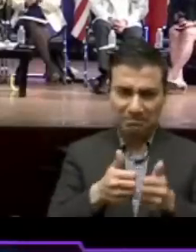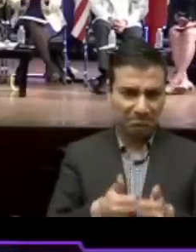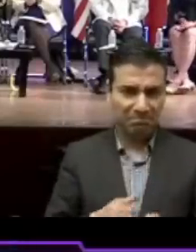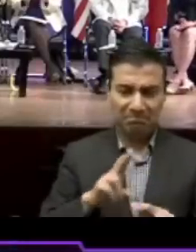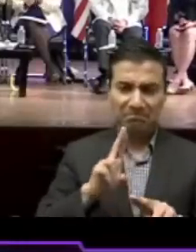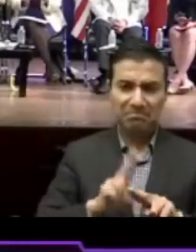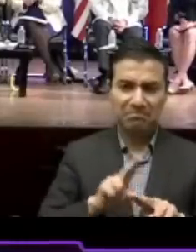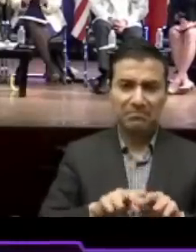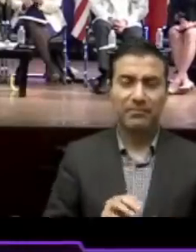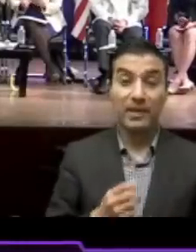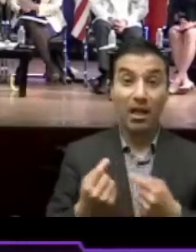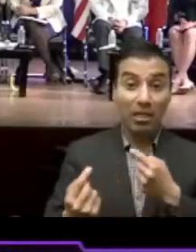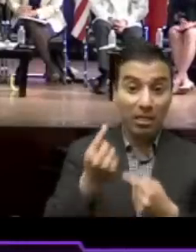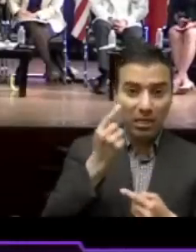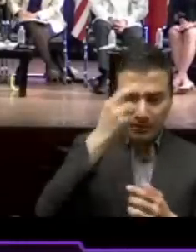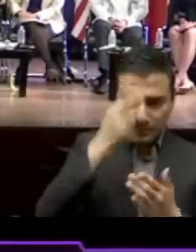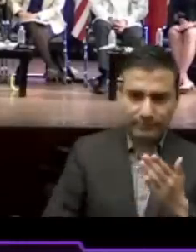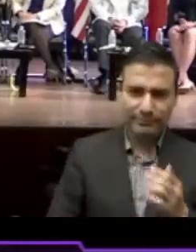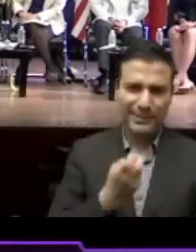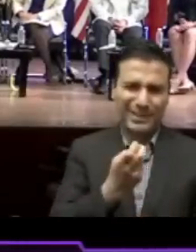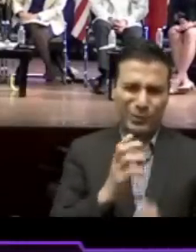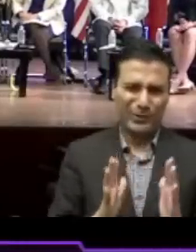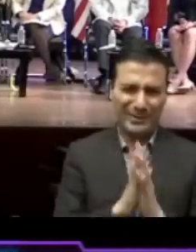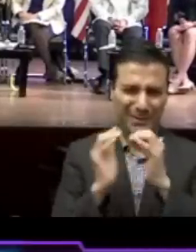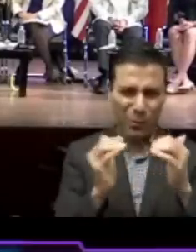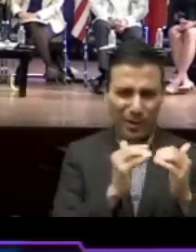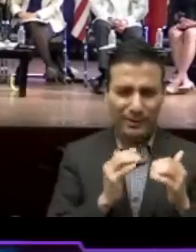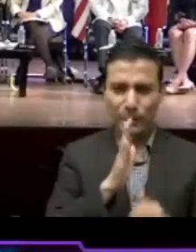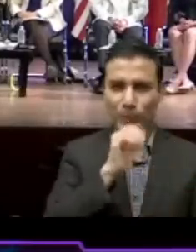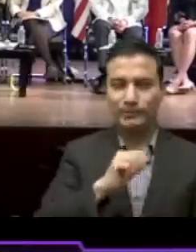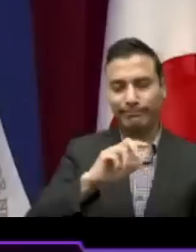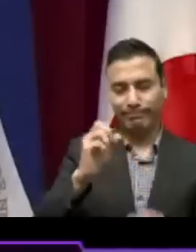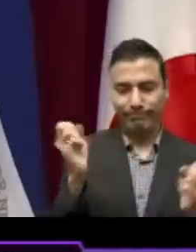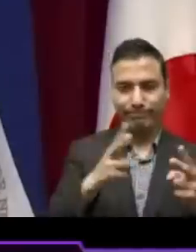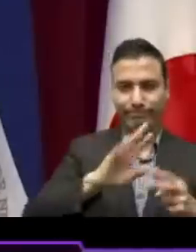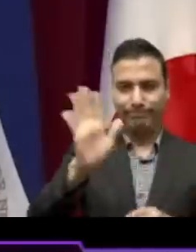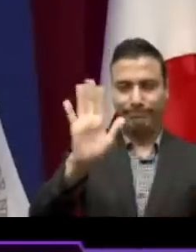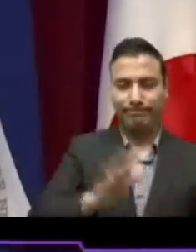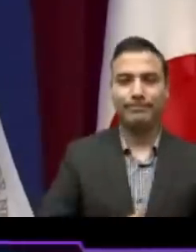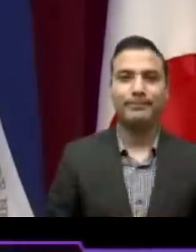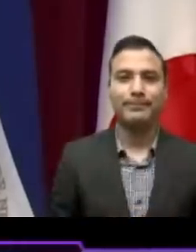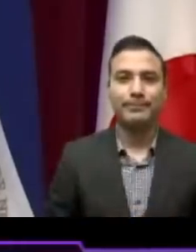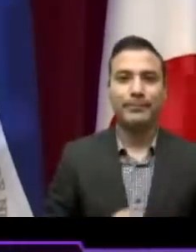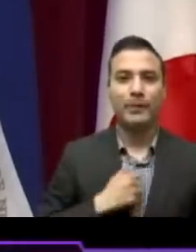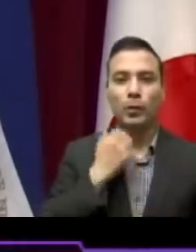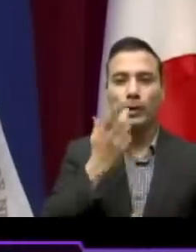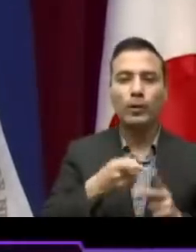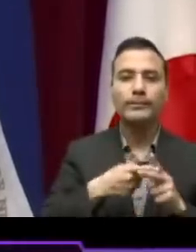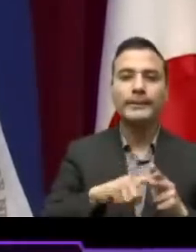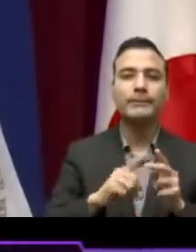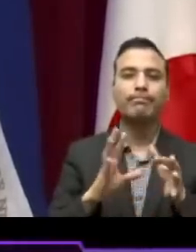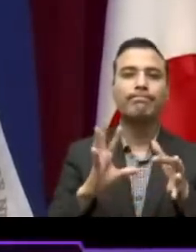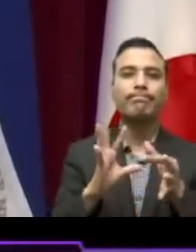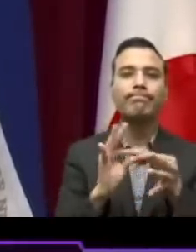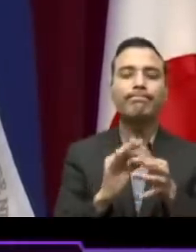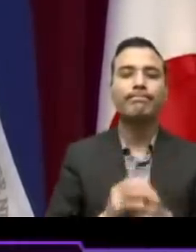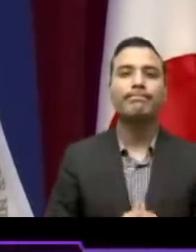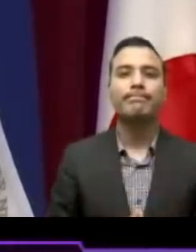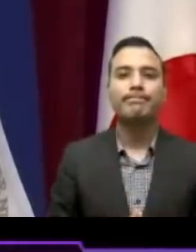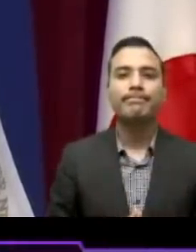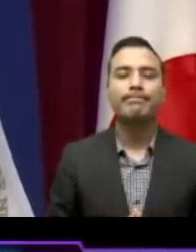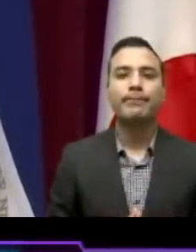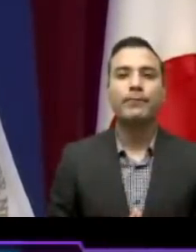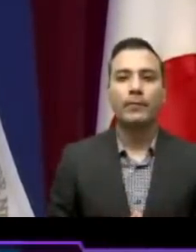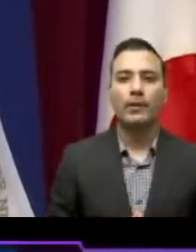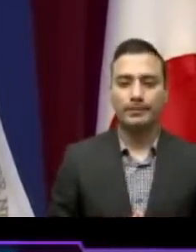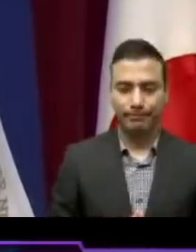el insulto no es de demócratas hasta luego Yo quiero comenzar esta intervención con